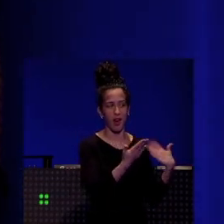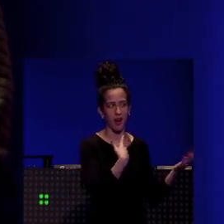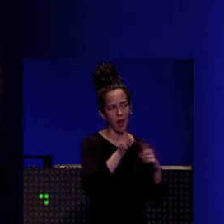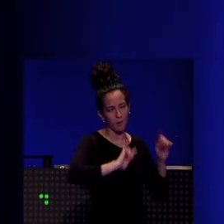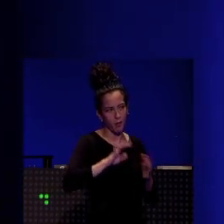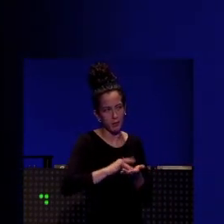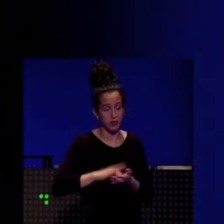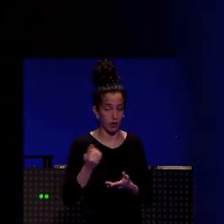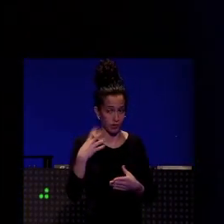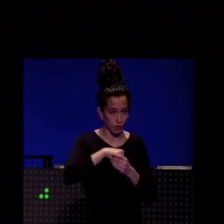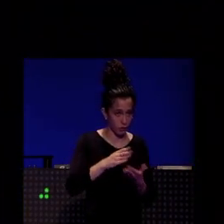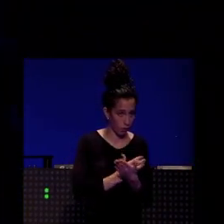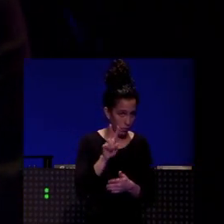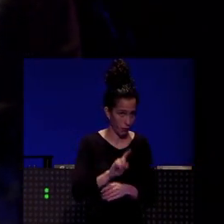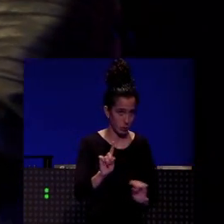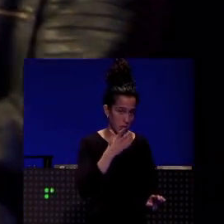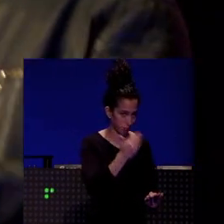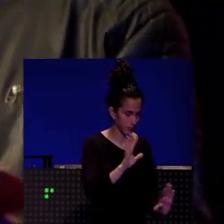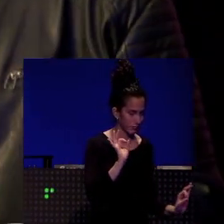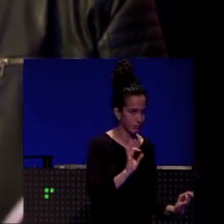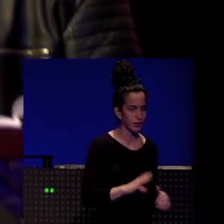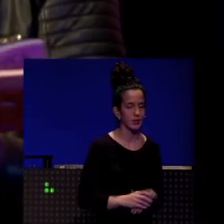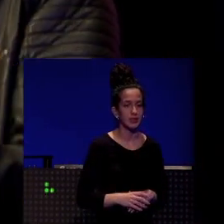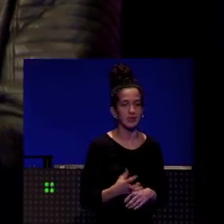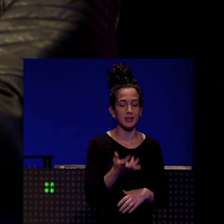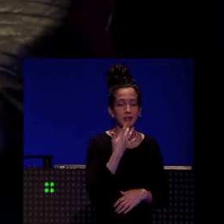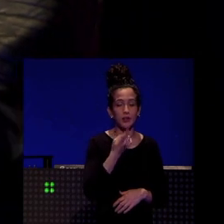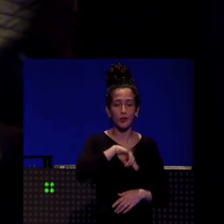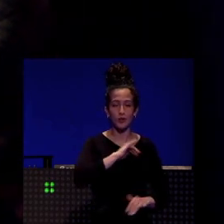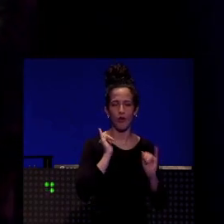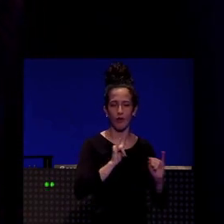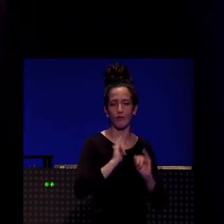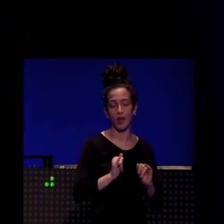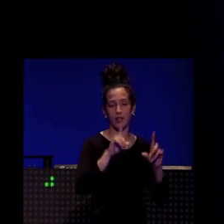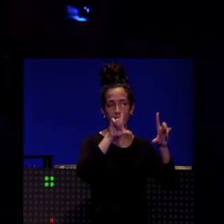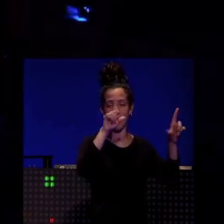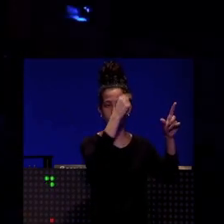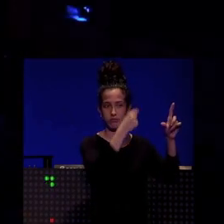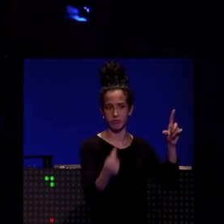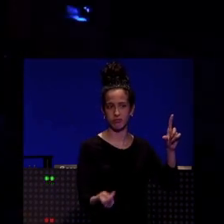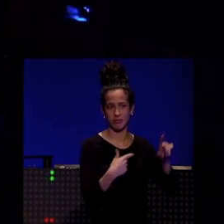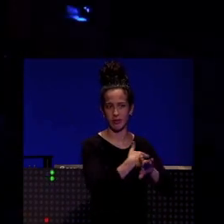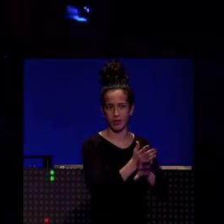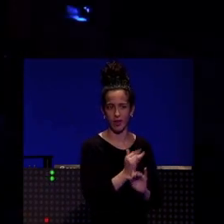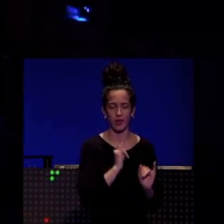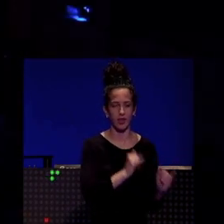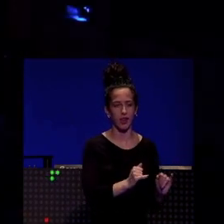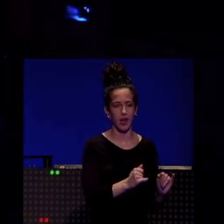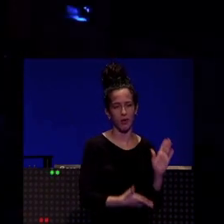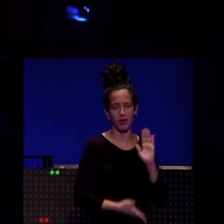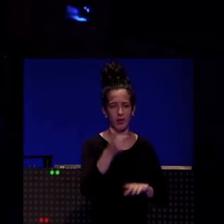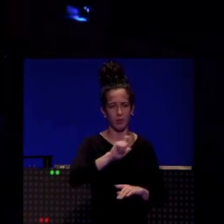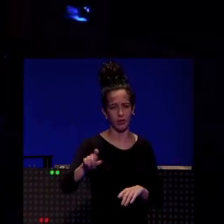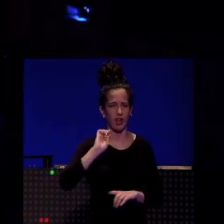si despierta de buen humor hacemos fiesta pintamos cuadros llegamos tarde y mandamos al infierno a los dictadores al